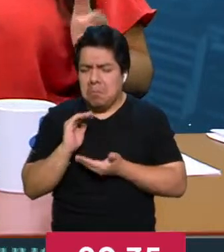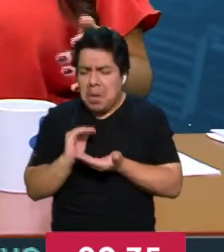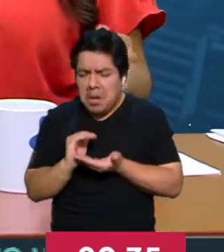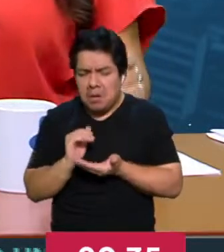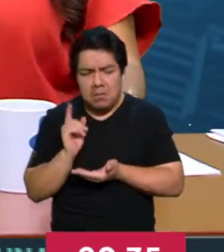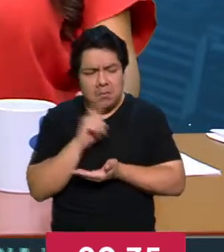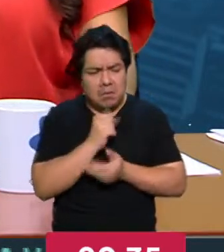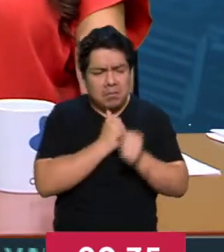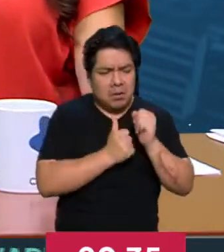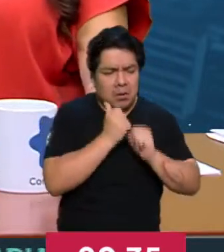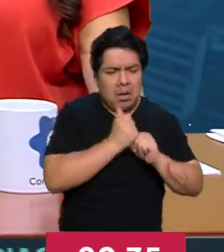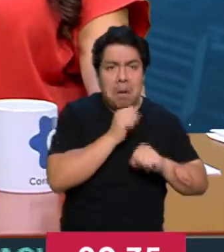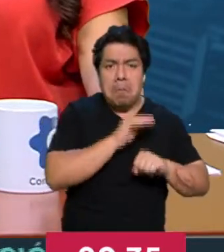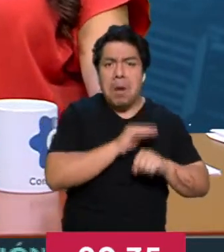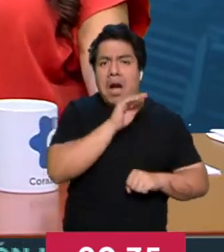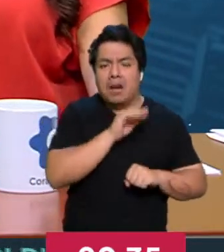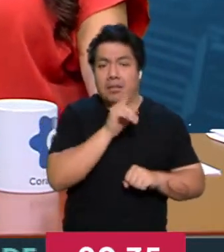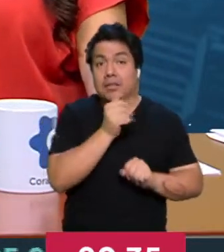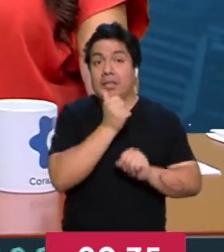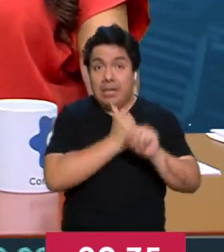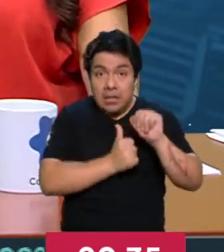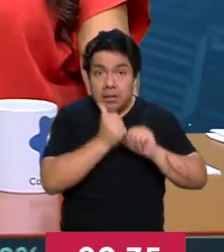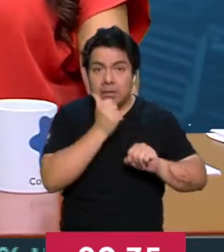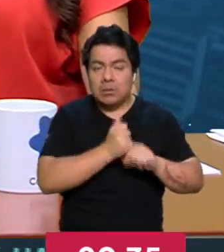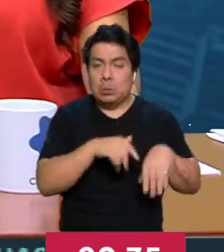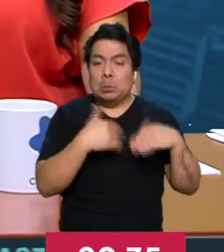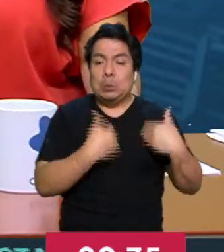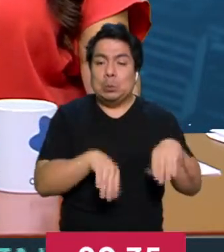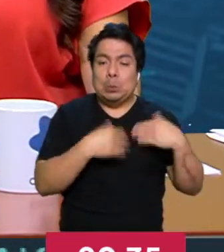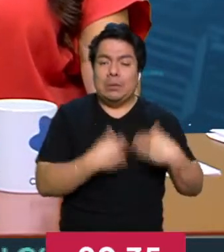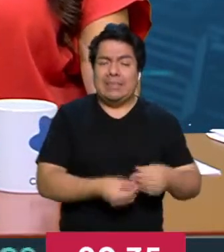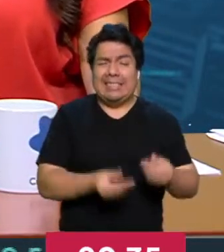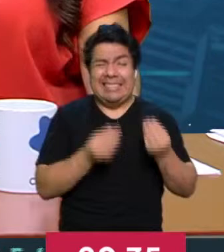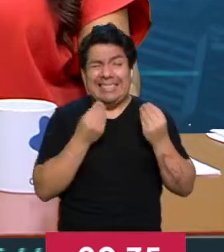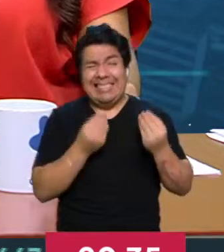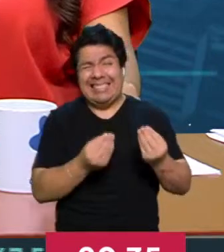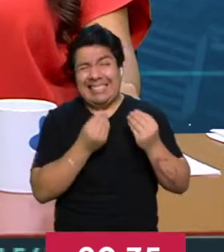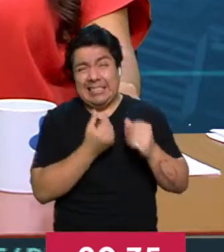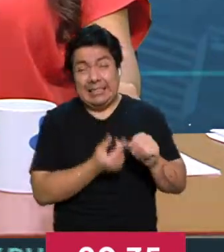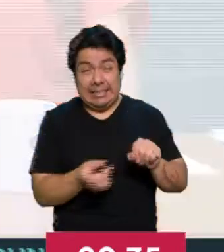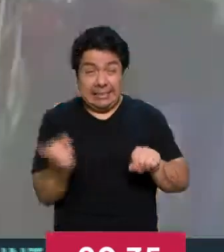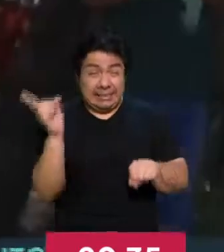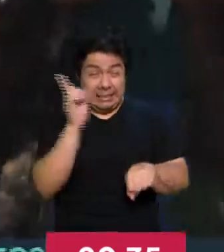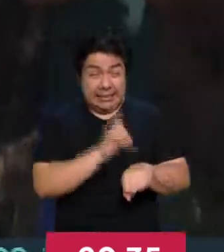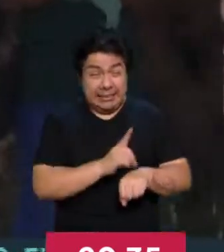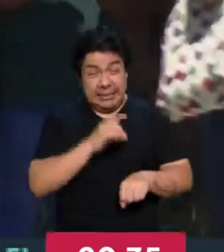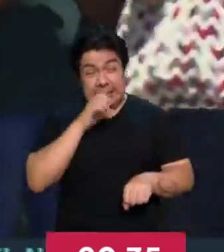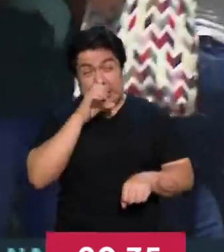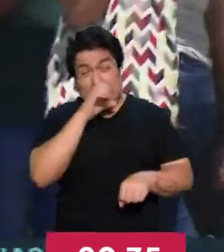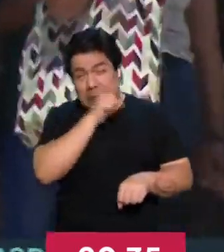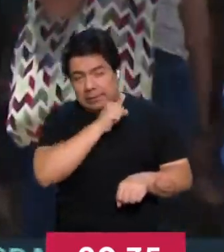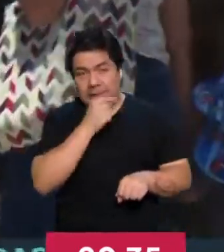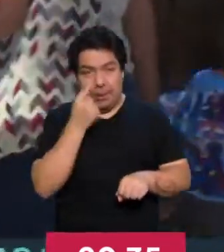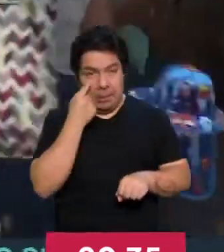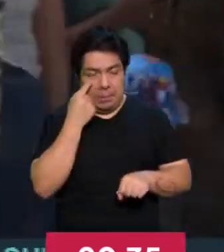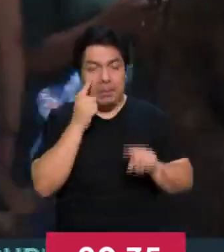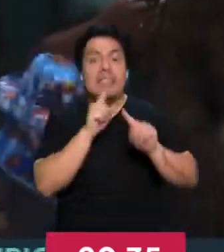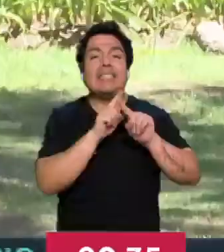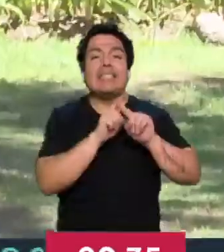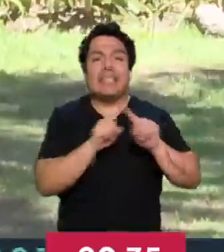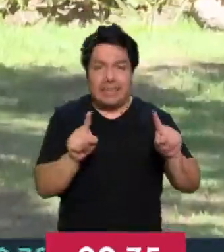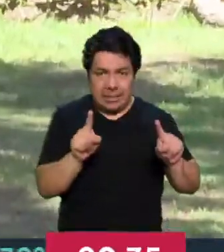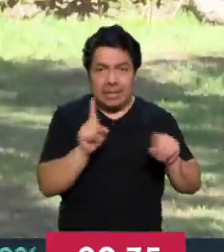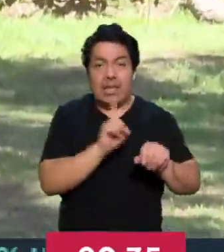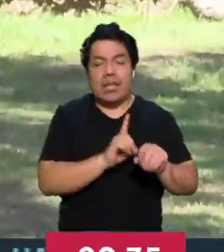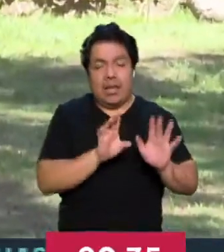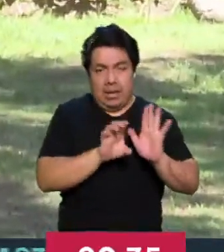pasado. Sí, el año pasado realmente fue excepcional, tuvimos mucho más días calurosos, porque es muy importante hacer la aclaración de que no